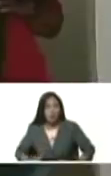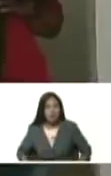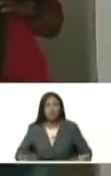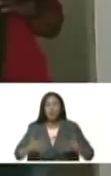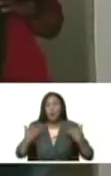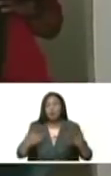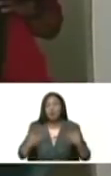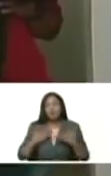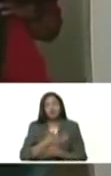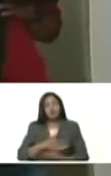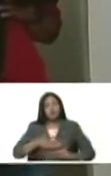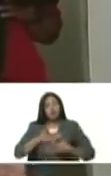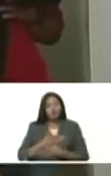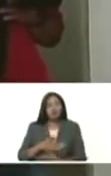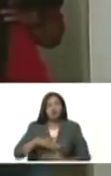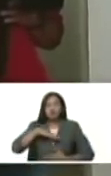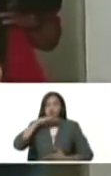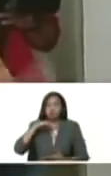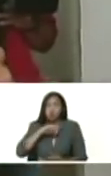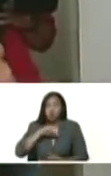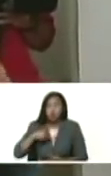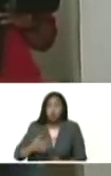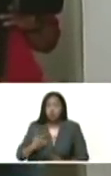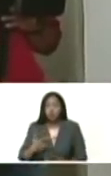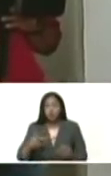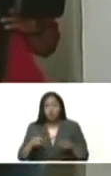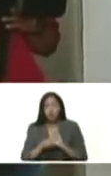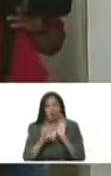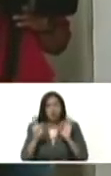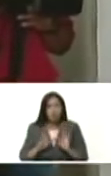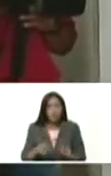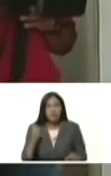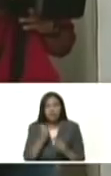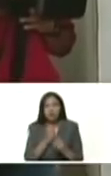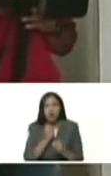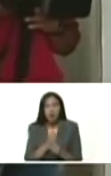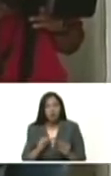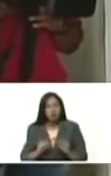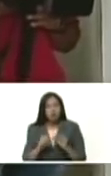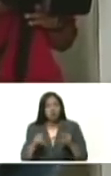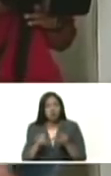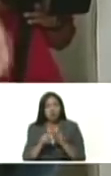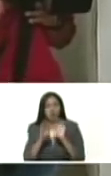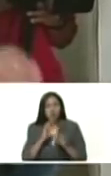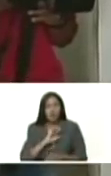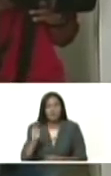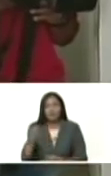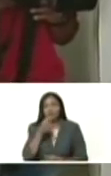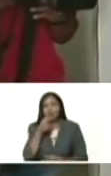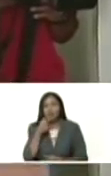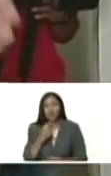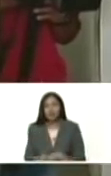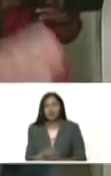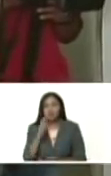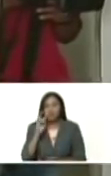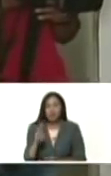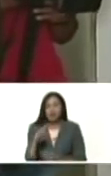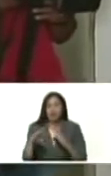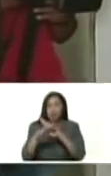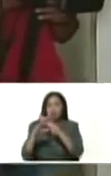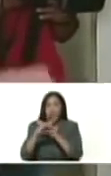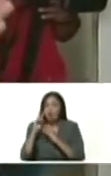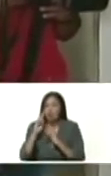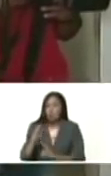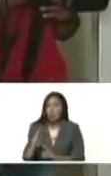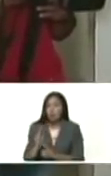de satisfacción y tenga la plena seguridad que vamos a seguir trabajando, vamos a seguir construyendo esta patria hermosa. Ante este bloqueo, miren los